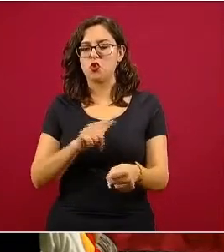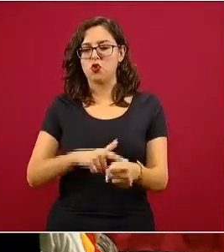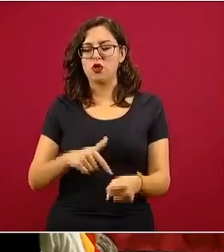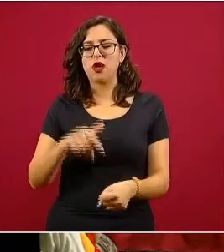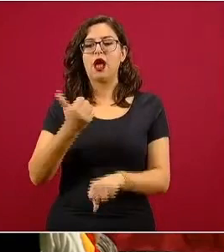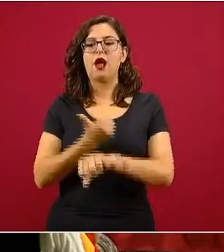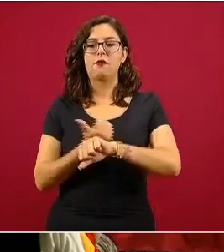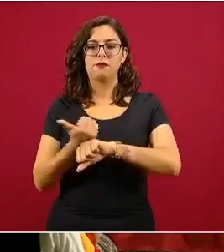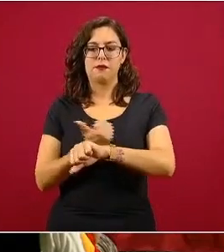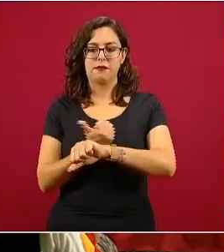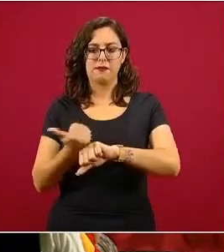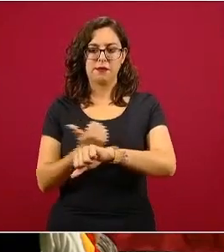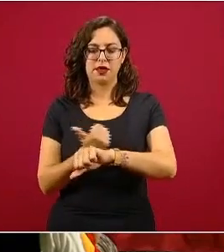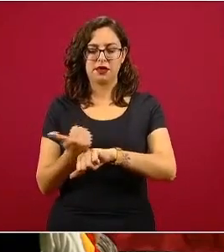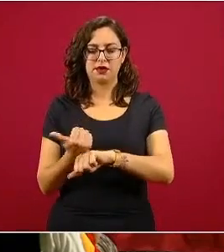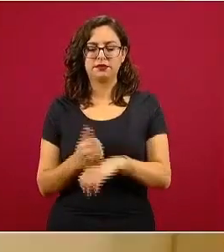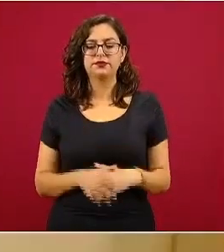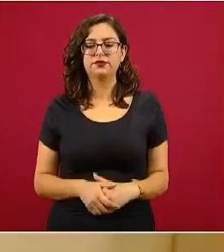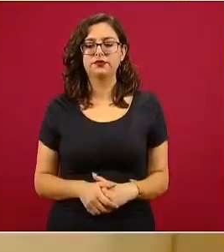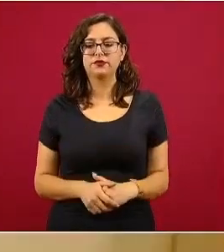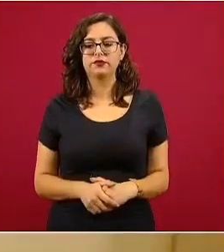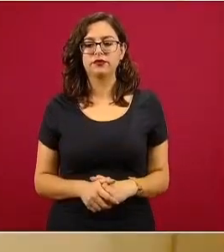siguiente.